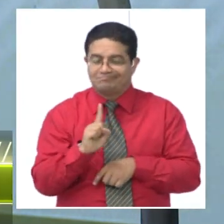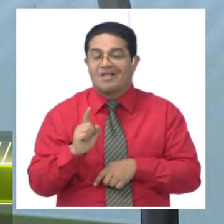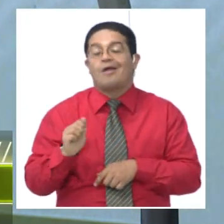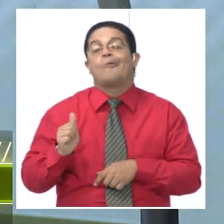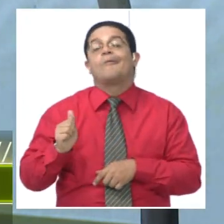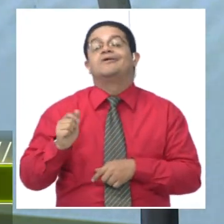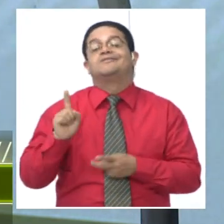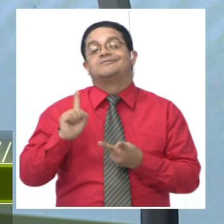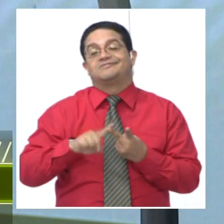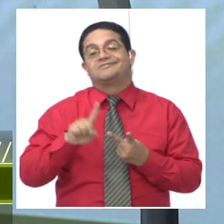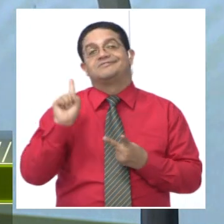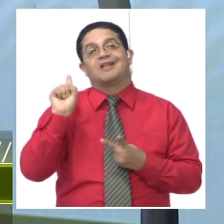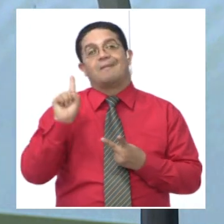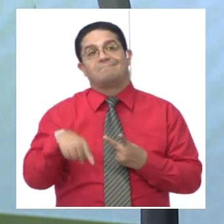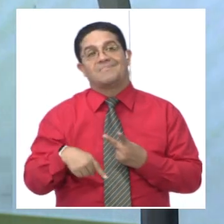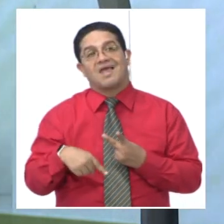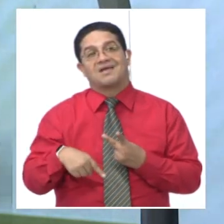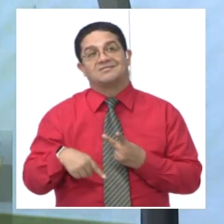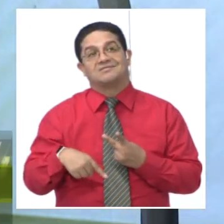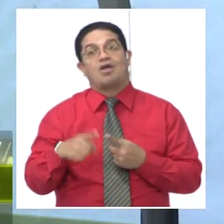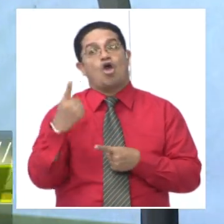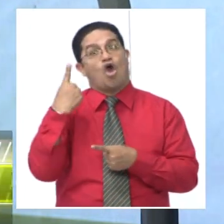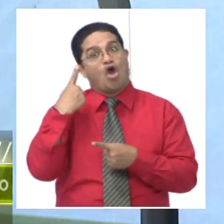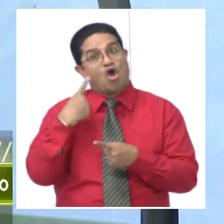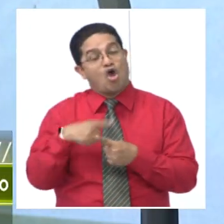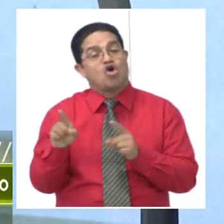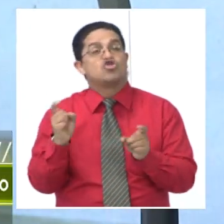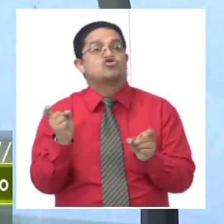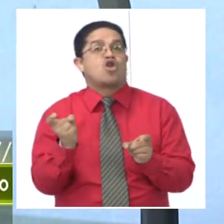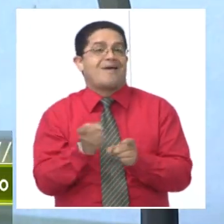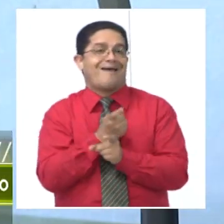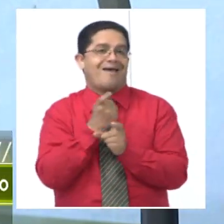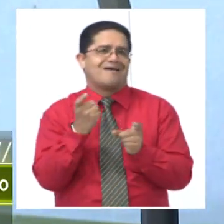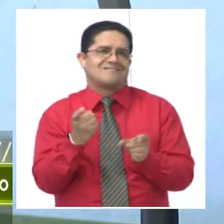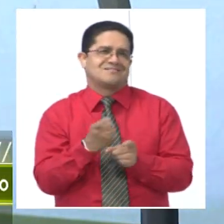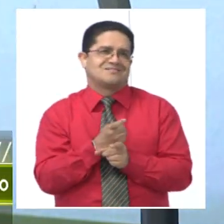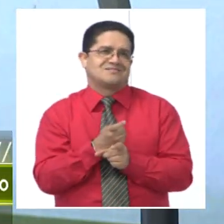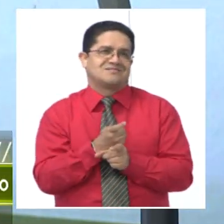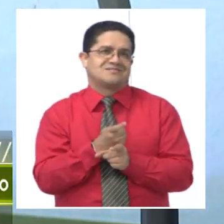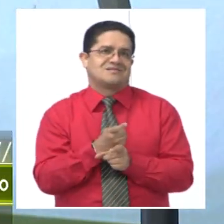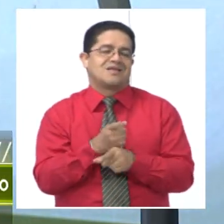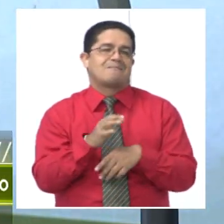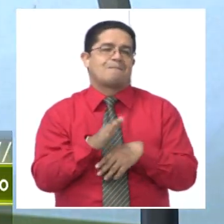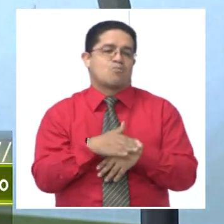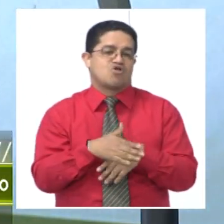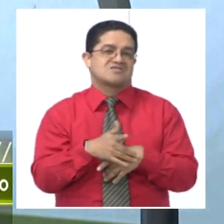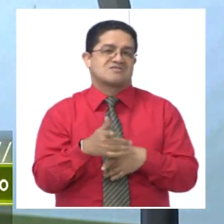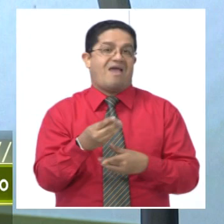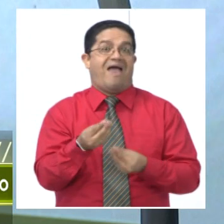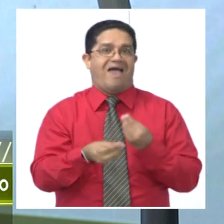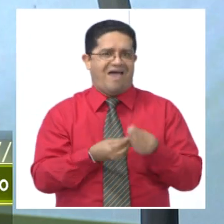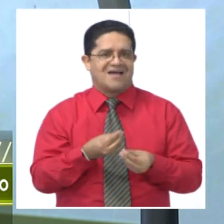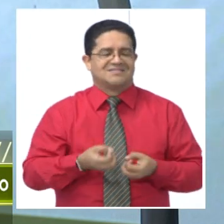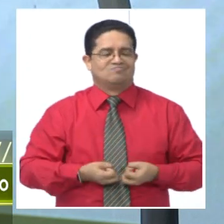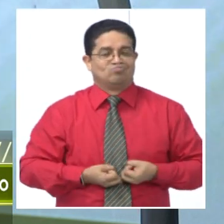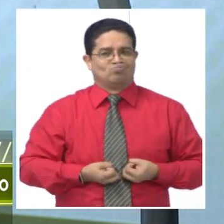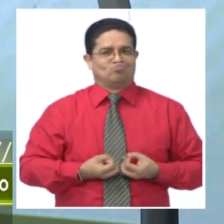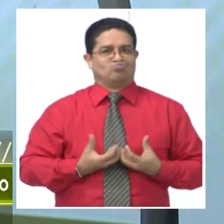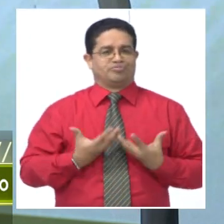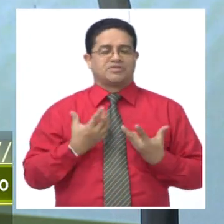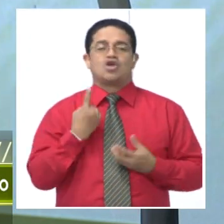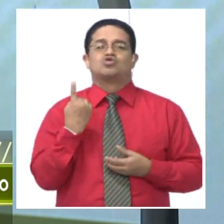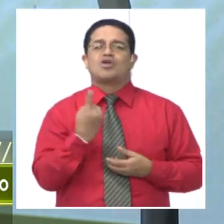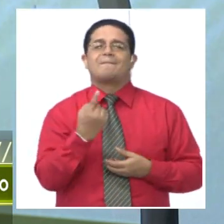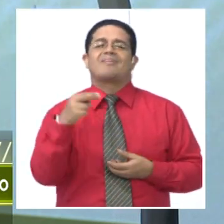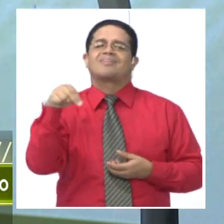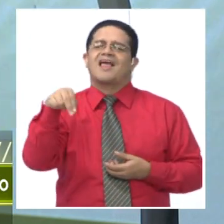sino también para el desarrollo de otros cánceres por ese estado inflamatorio que genera la presencia no solo de la nicotina, sino